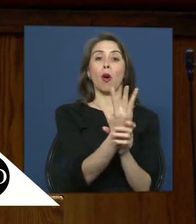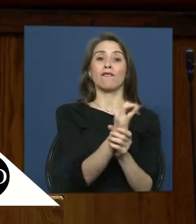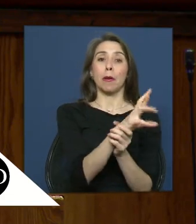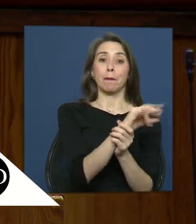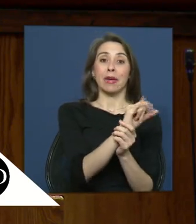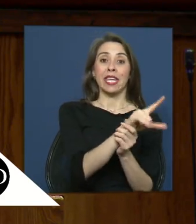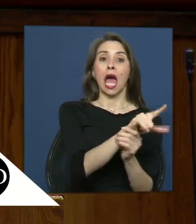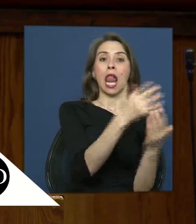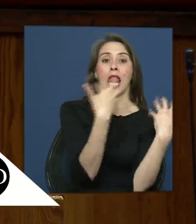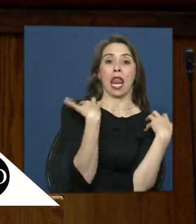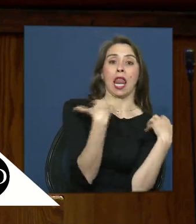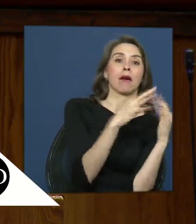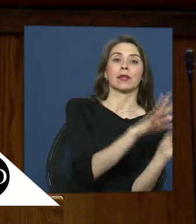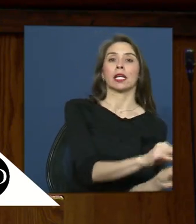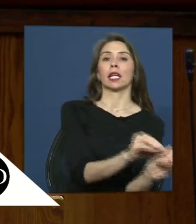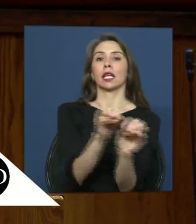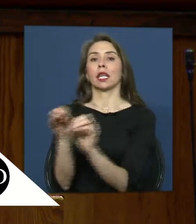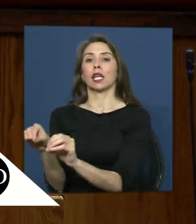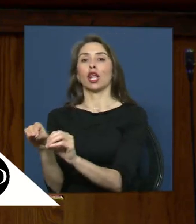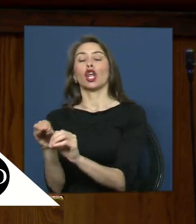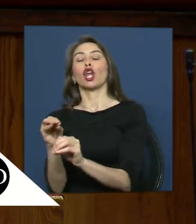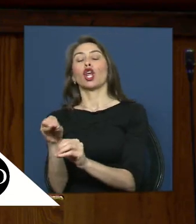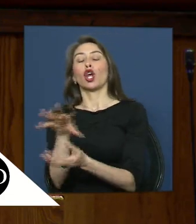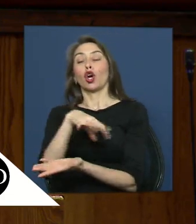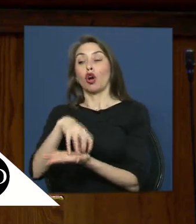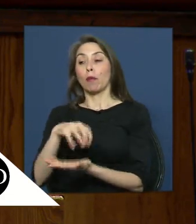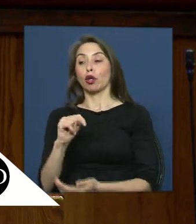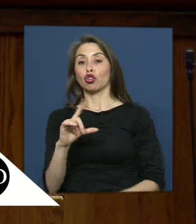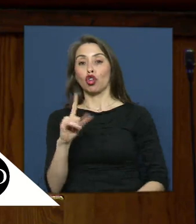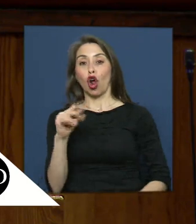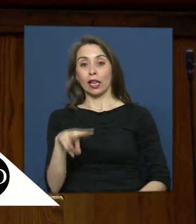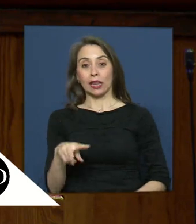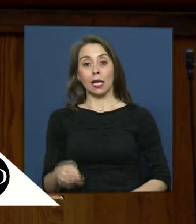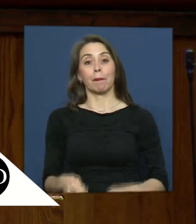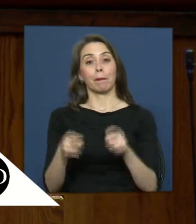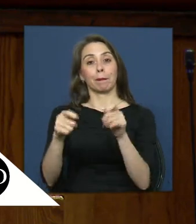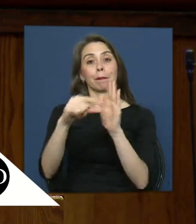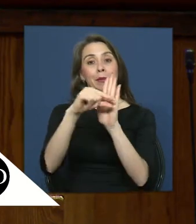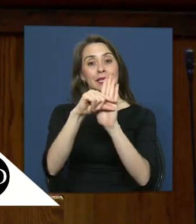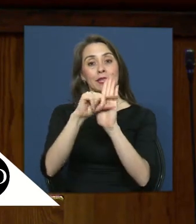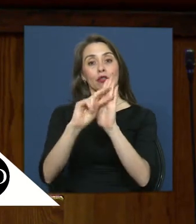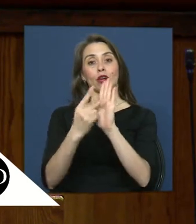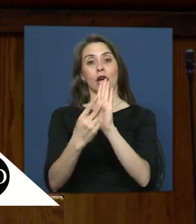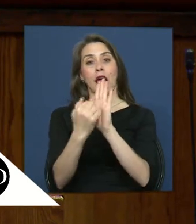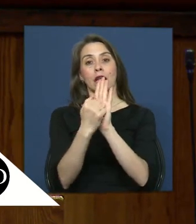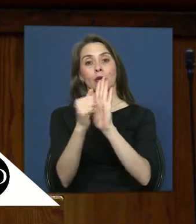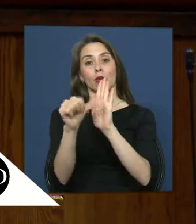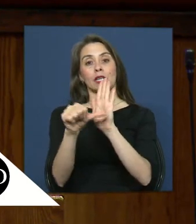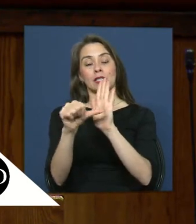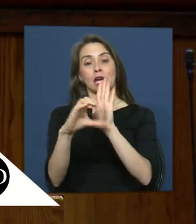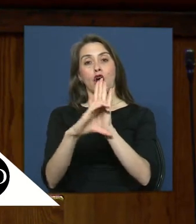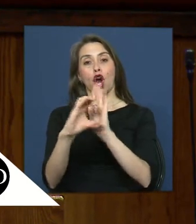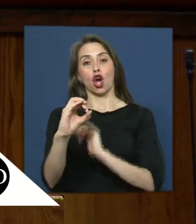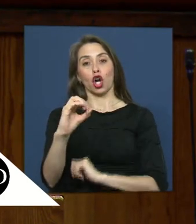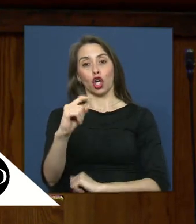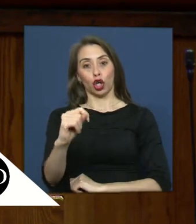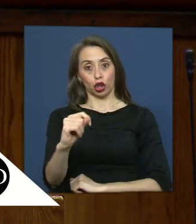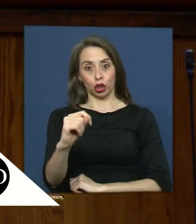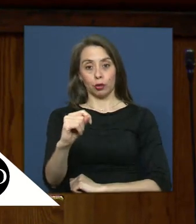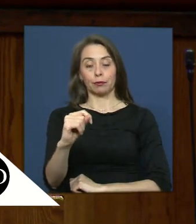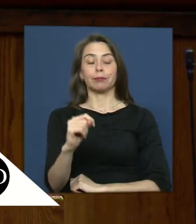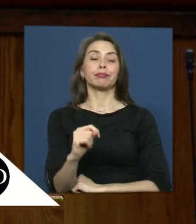Tolten. Por ello, se presentó una indicación para modificar el artículo 16 del Código Orgánico de